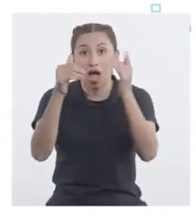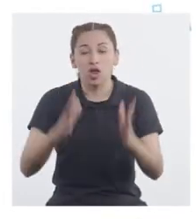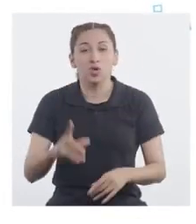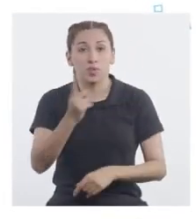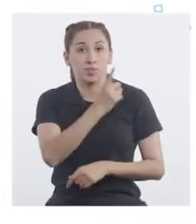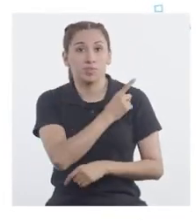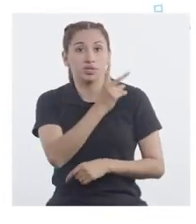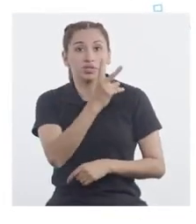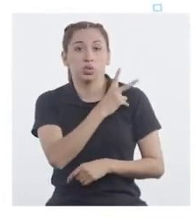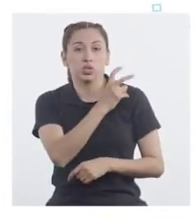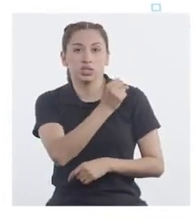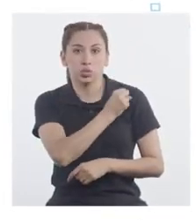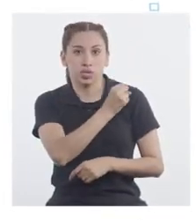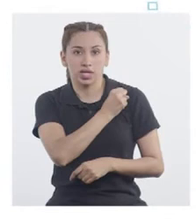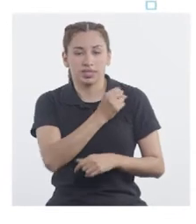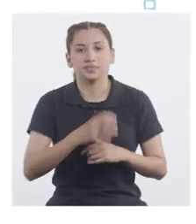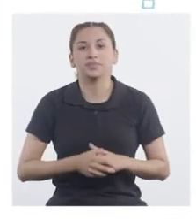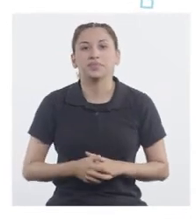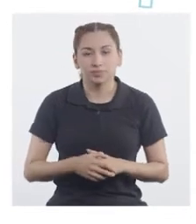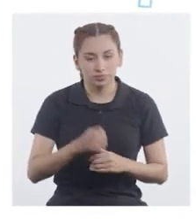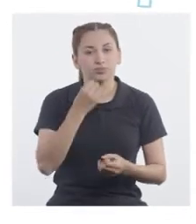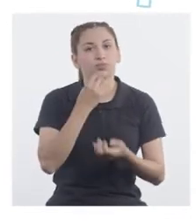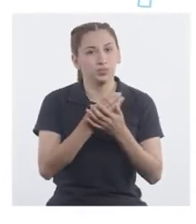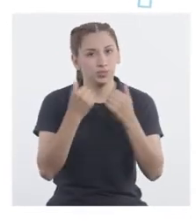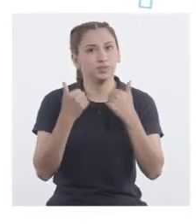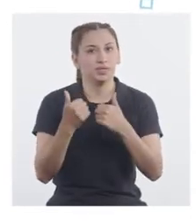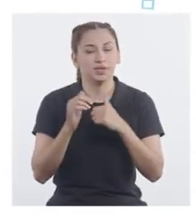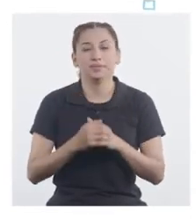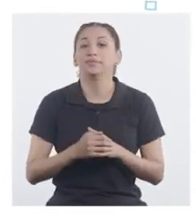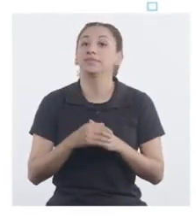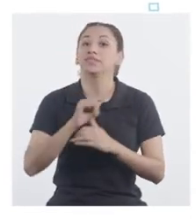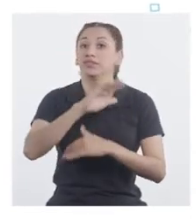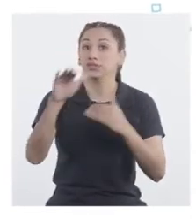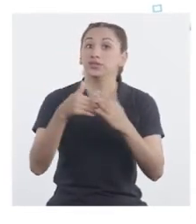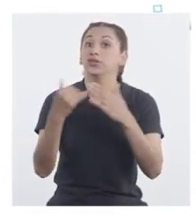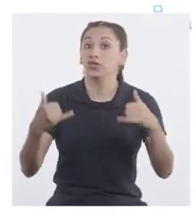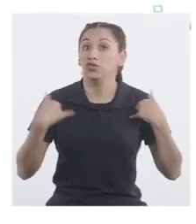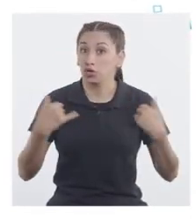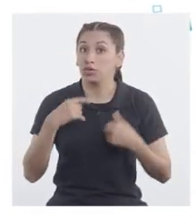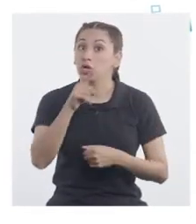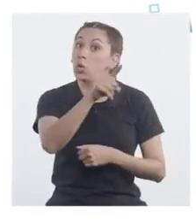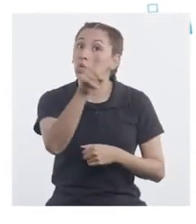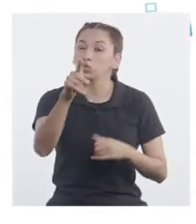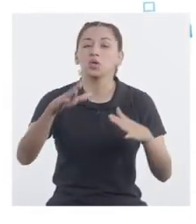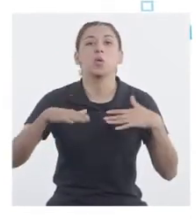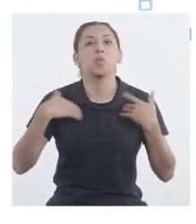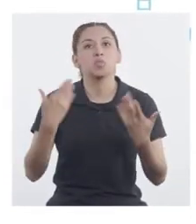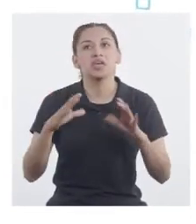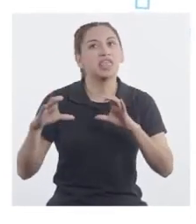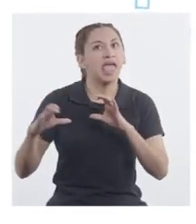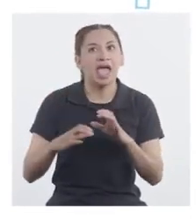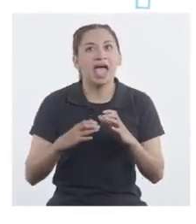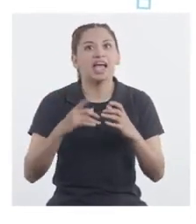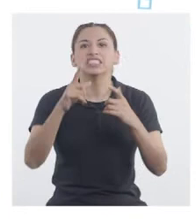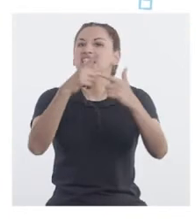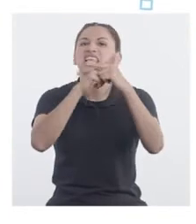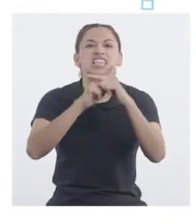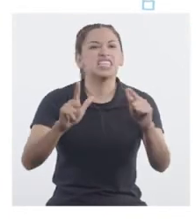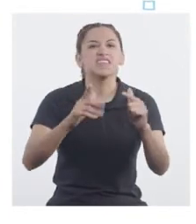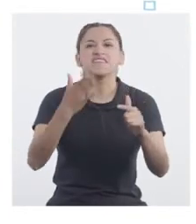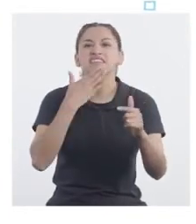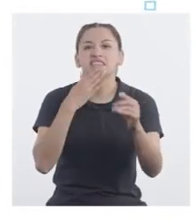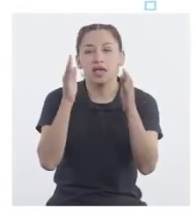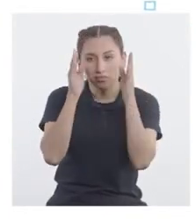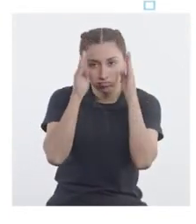estudiantes de primero y segundo de secundaria. Bueno, chicas y chicos, ustedes pueden hacer su podcast con